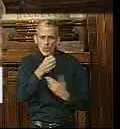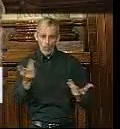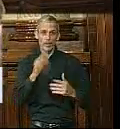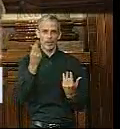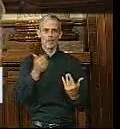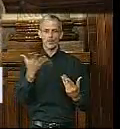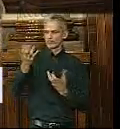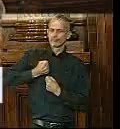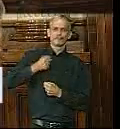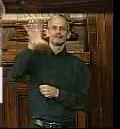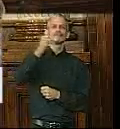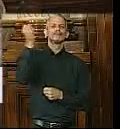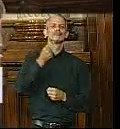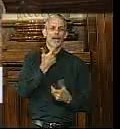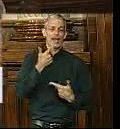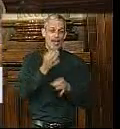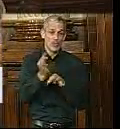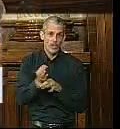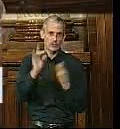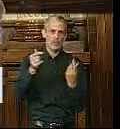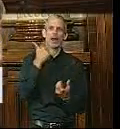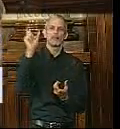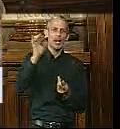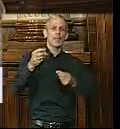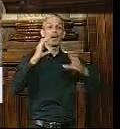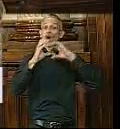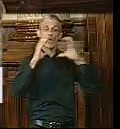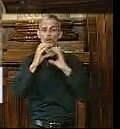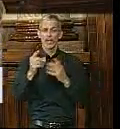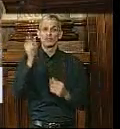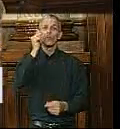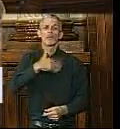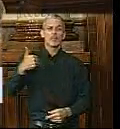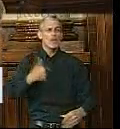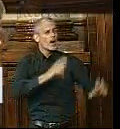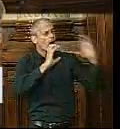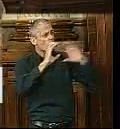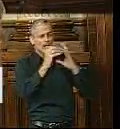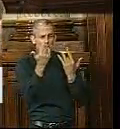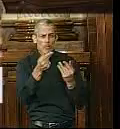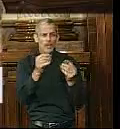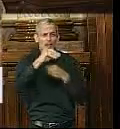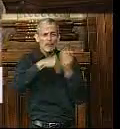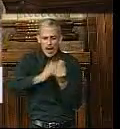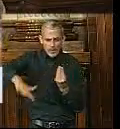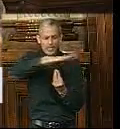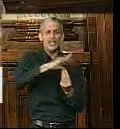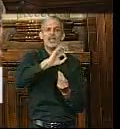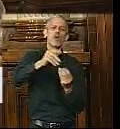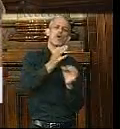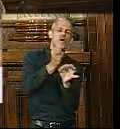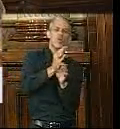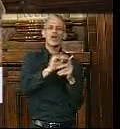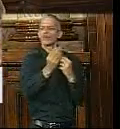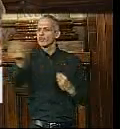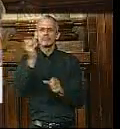la educación, para acceder a la palabra, para acceder a la comunicación con sus padres, en el entorno familiar, en la escuela, para acceder al